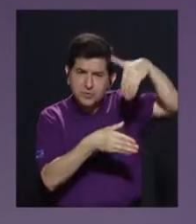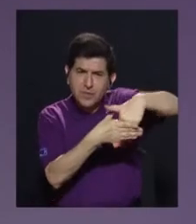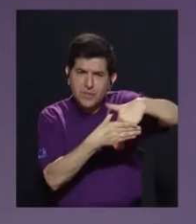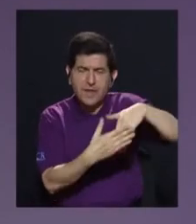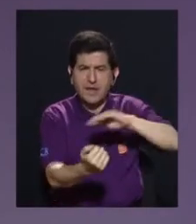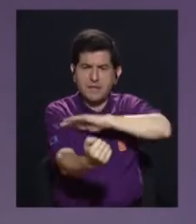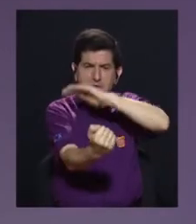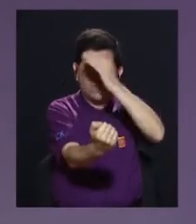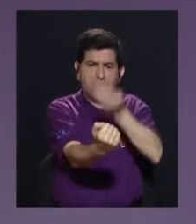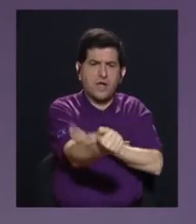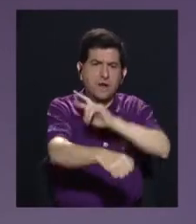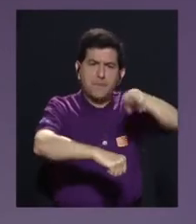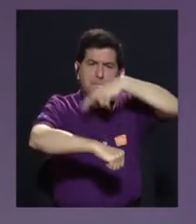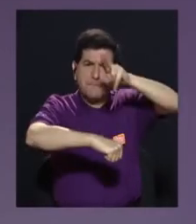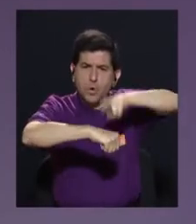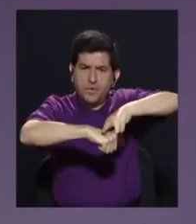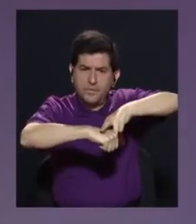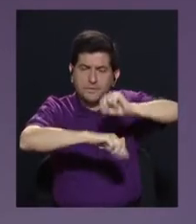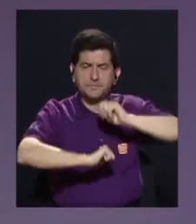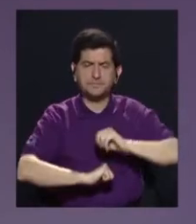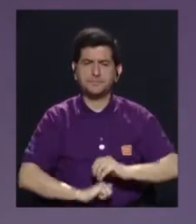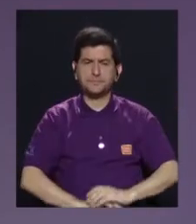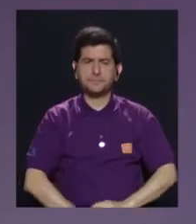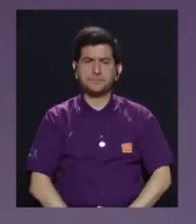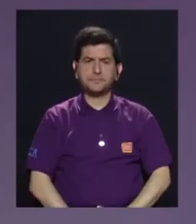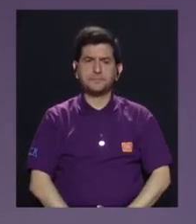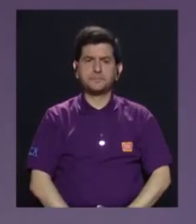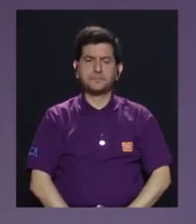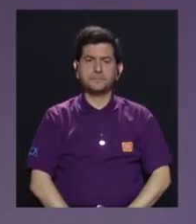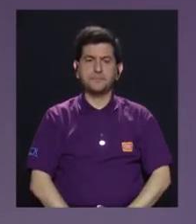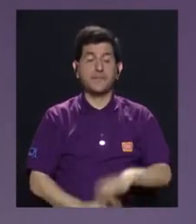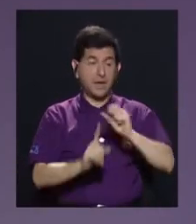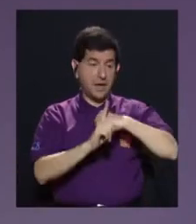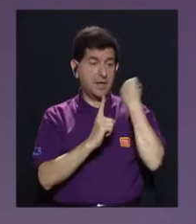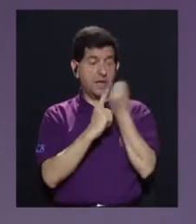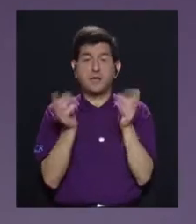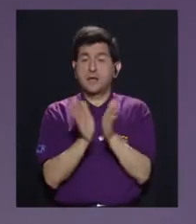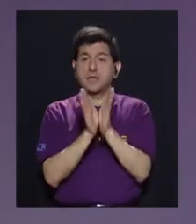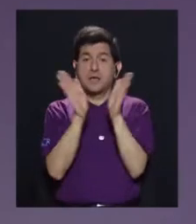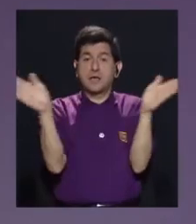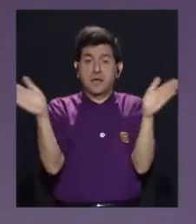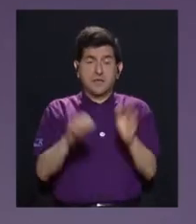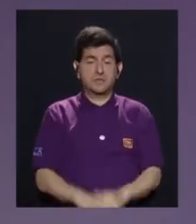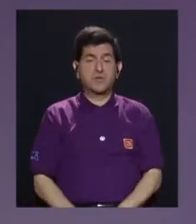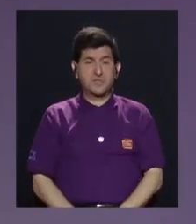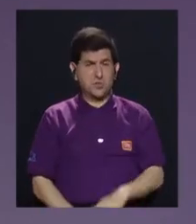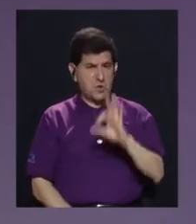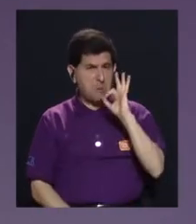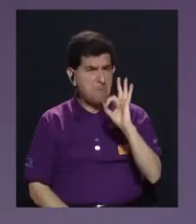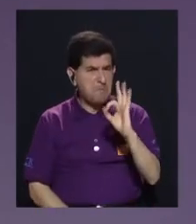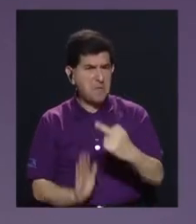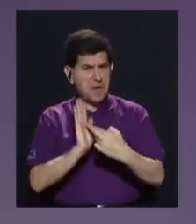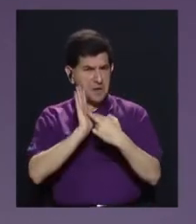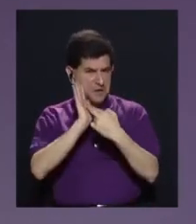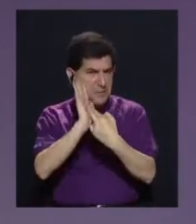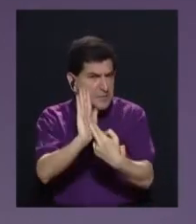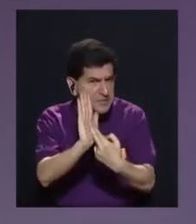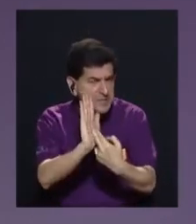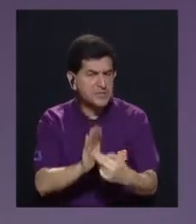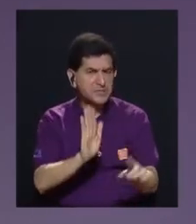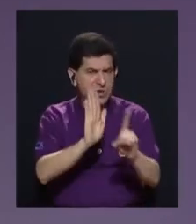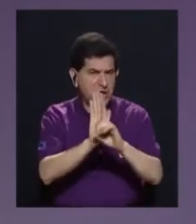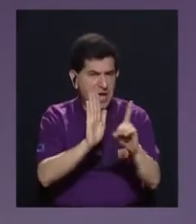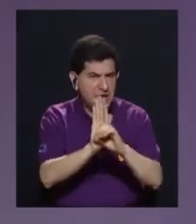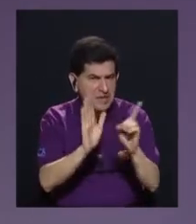poderes de la república y bueno la sociedad en general no ha estado bien representada en términos de los